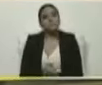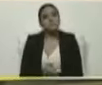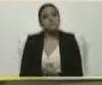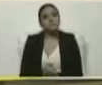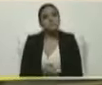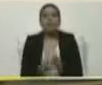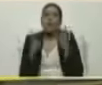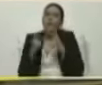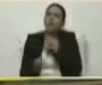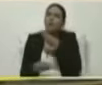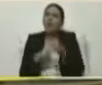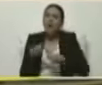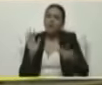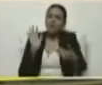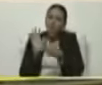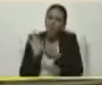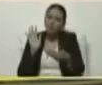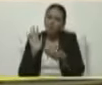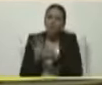¿Cuánto daño hicieron las sanciones?